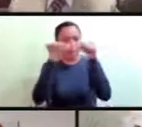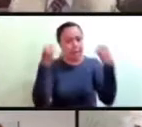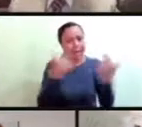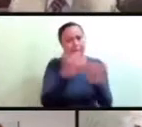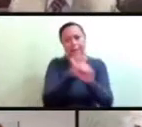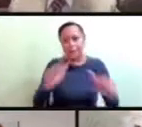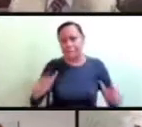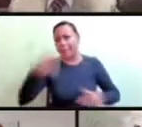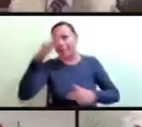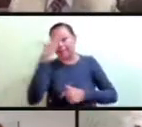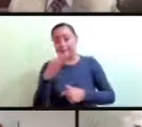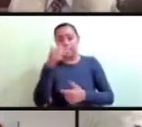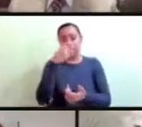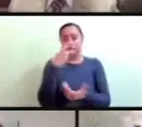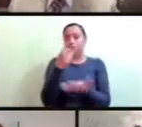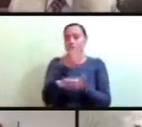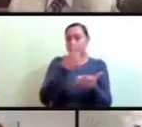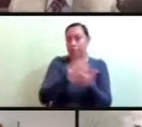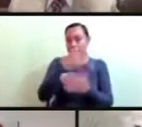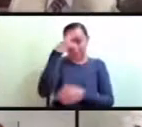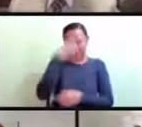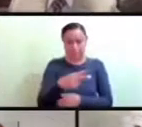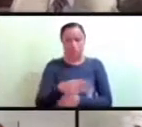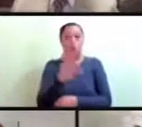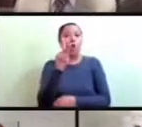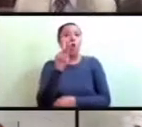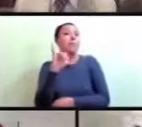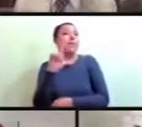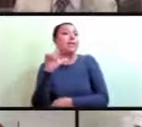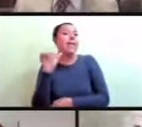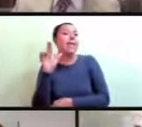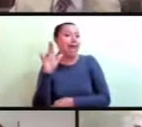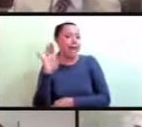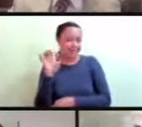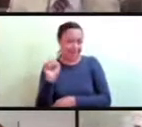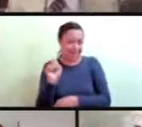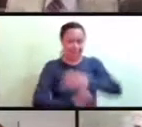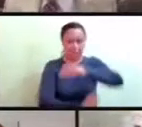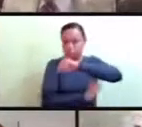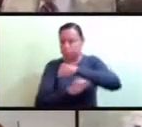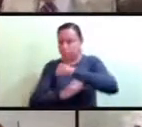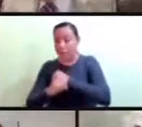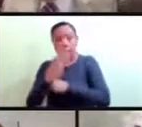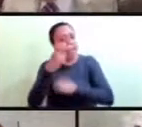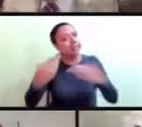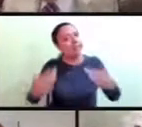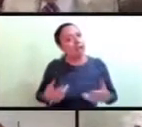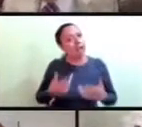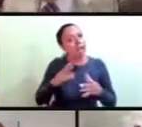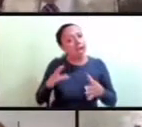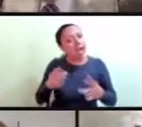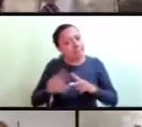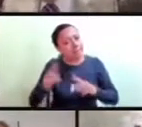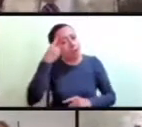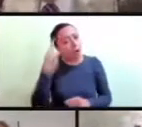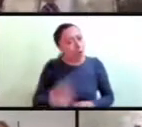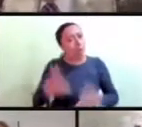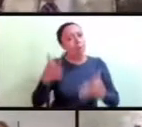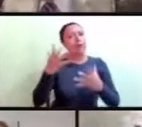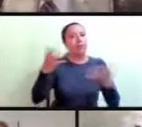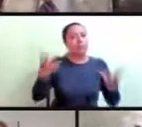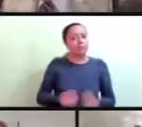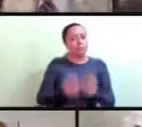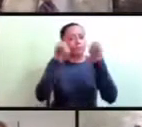México, pilares, que nació para salvaguardar y divulgar el patrimonio artístico, histórico